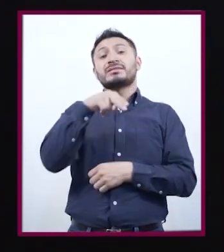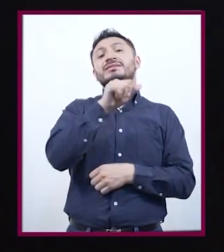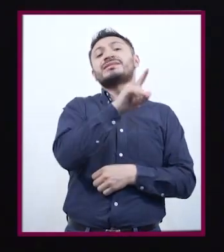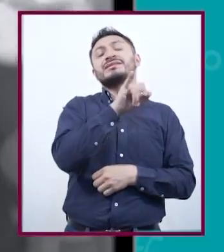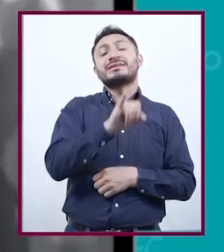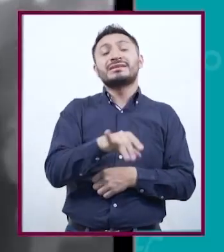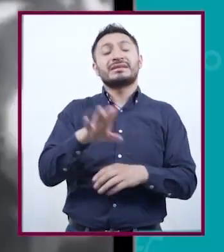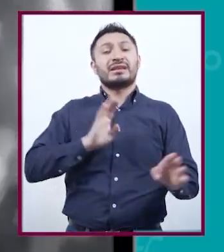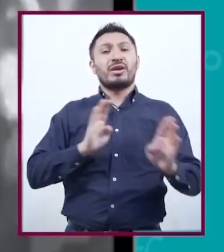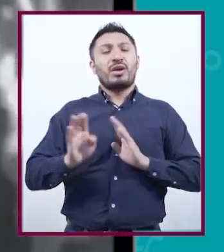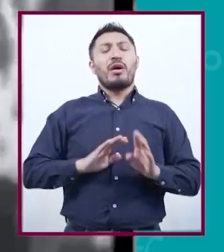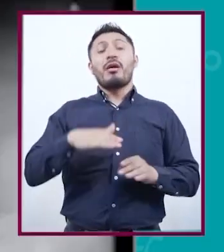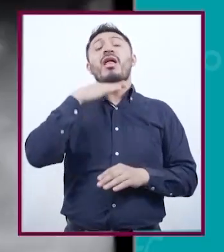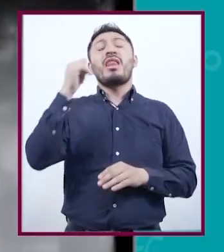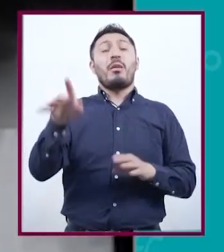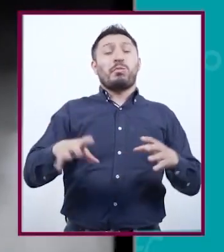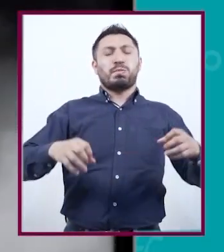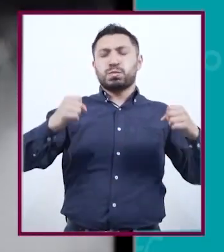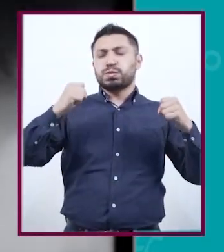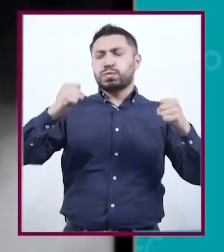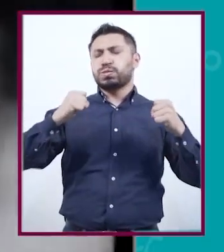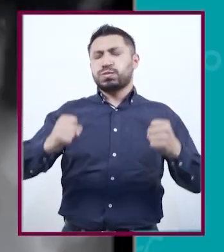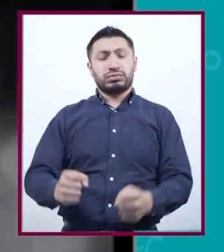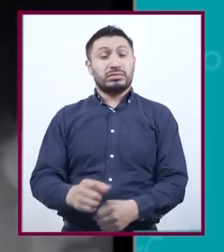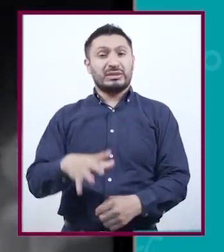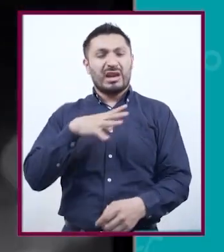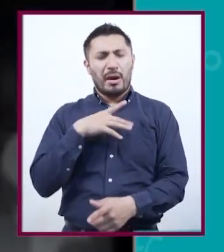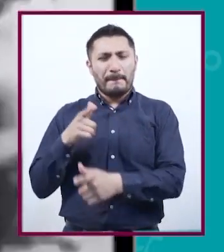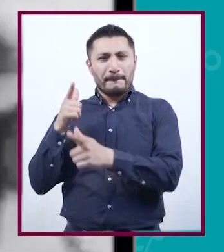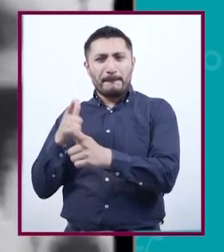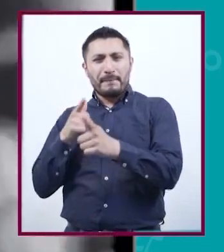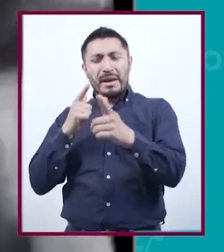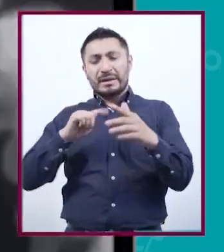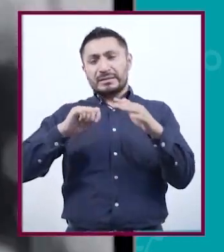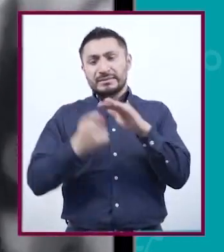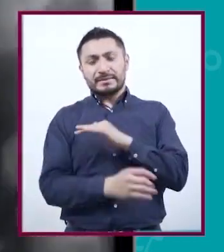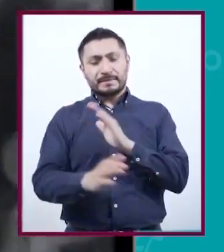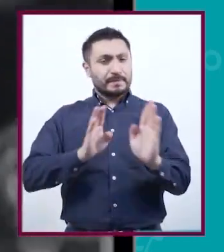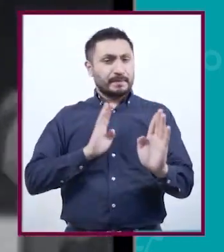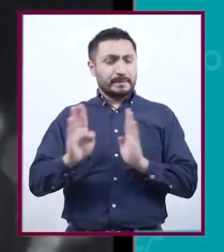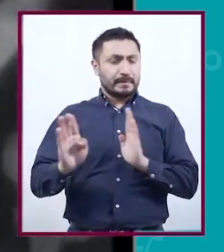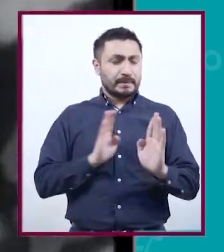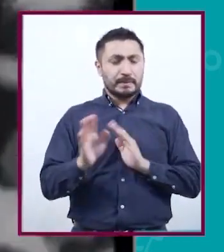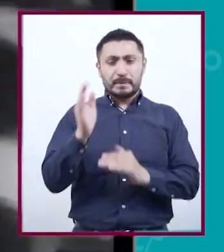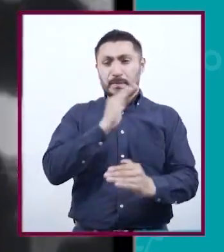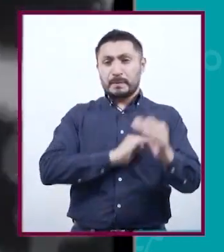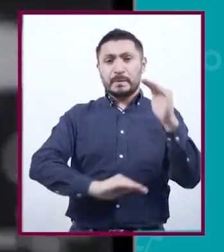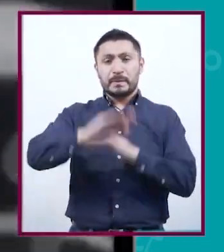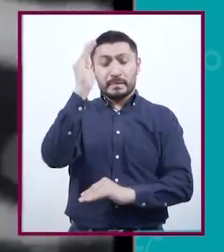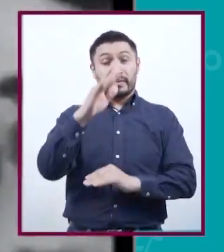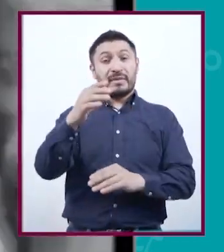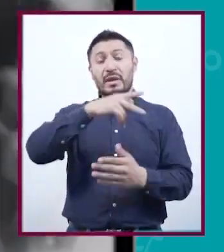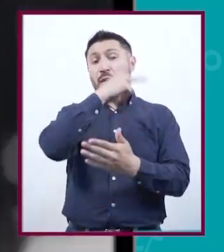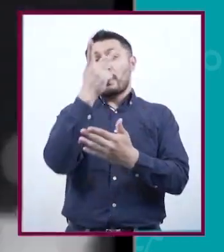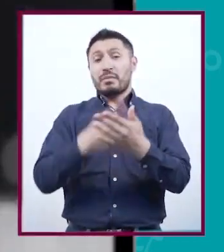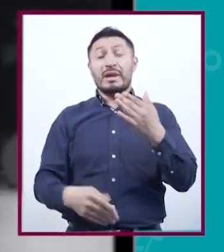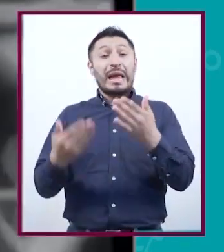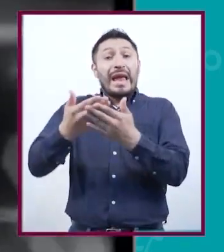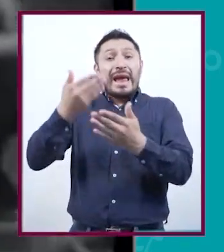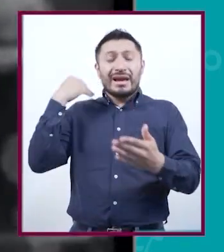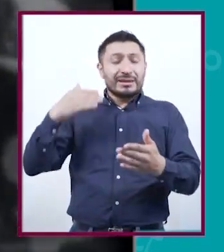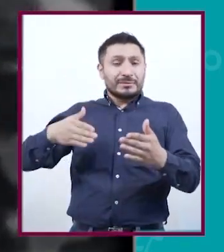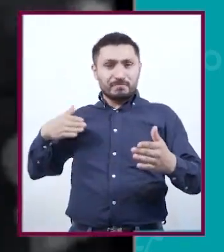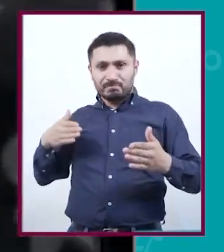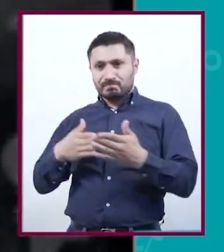Europa Occidental. Los nazis y el ejército alemán habían mostrado su poderío, poseían armas, tecnología militar avanzada y una